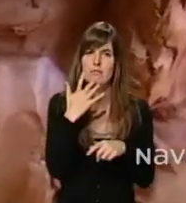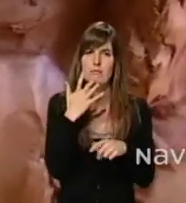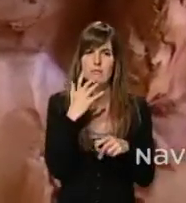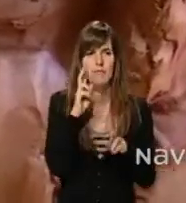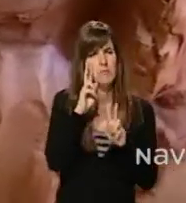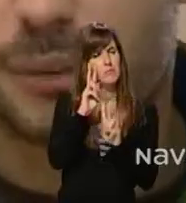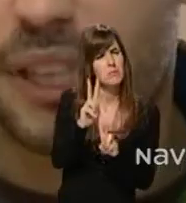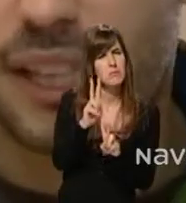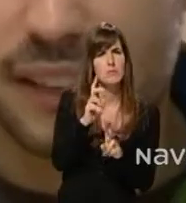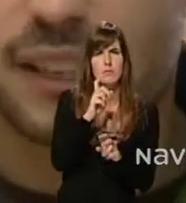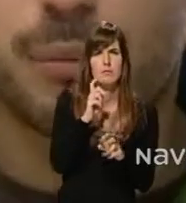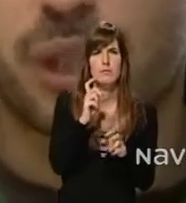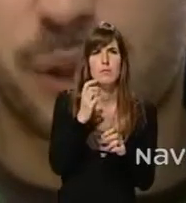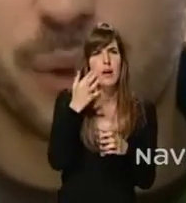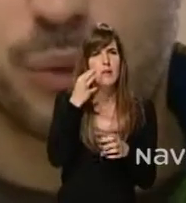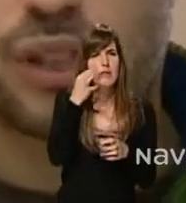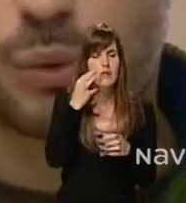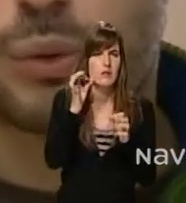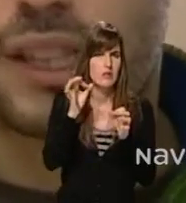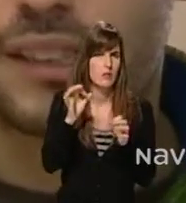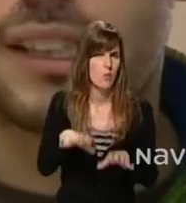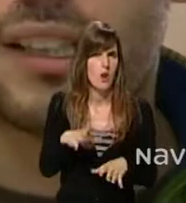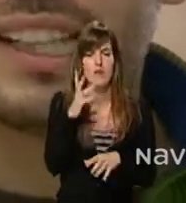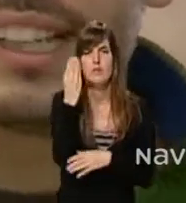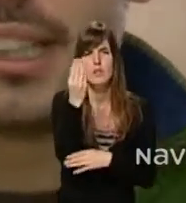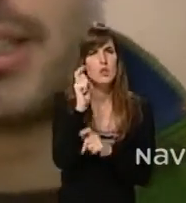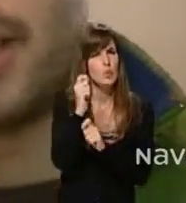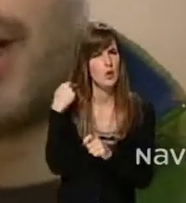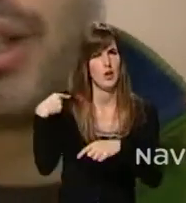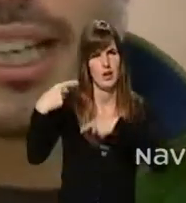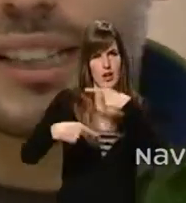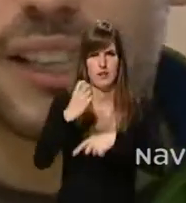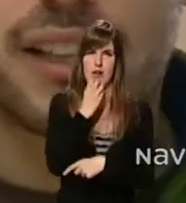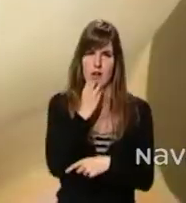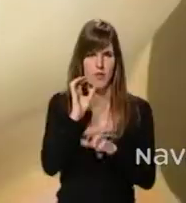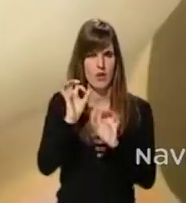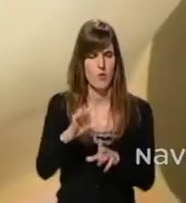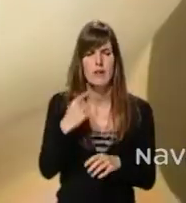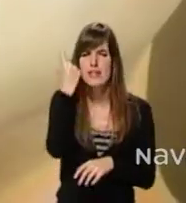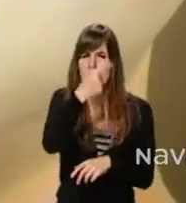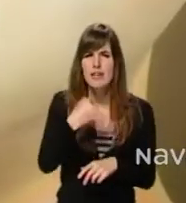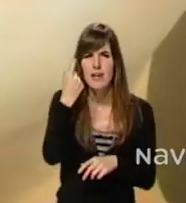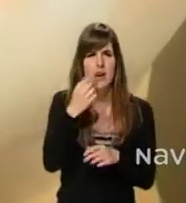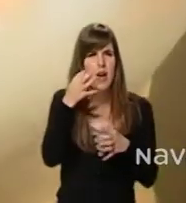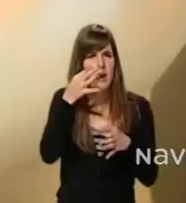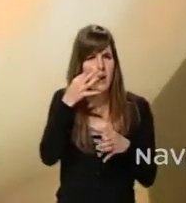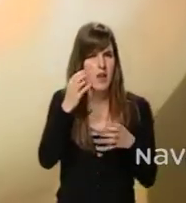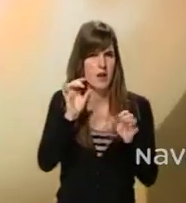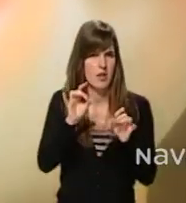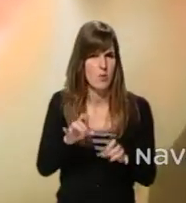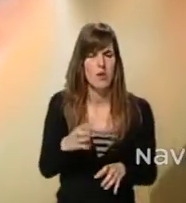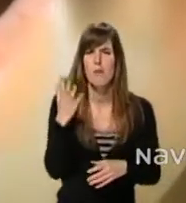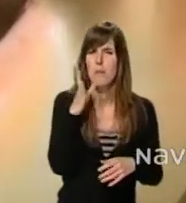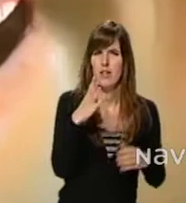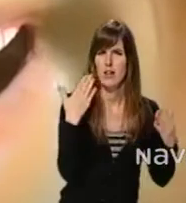ver. Es más realista porque me inspiro mucho en la escultura clásica y es algo que la gente quizás no tiene en mente como lo que